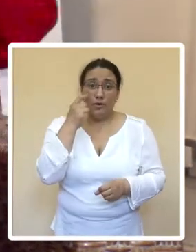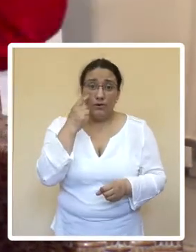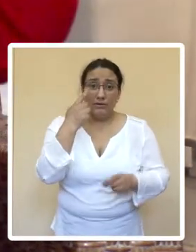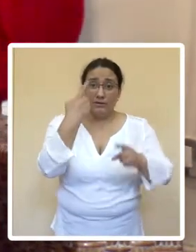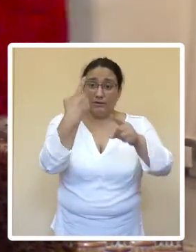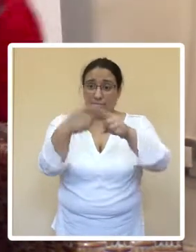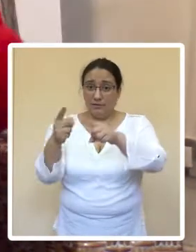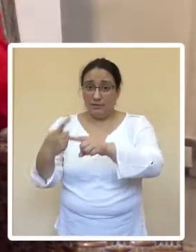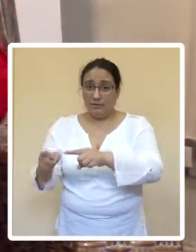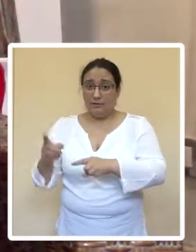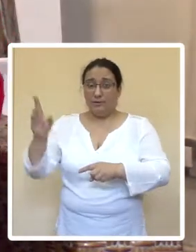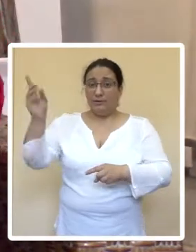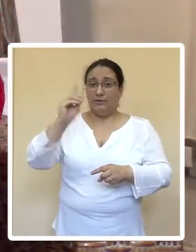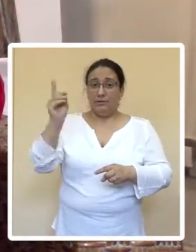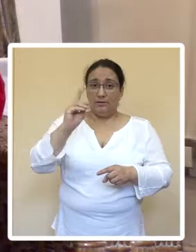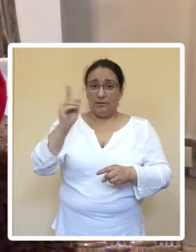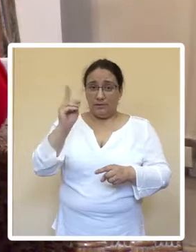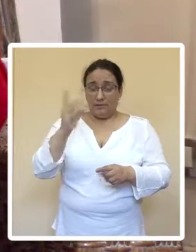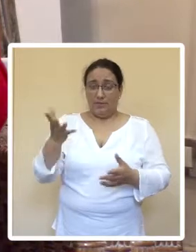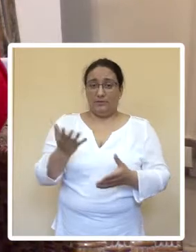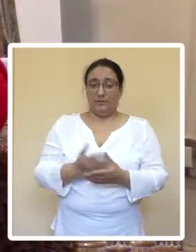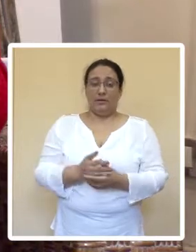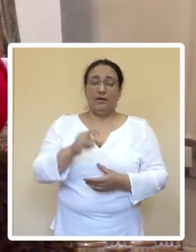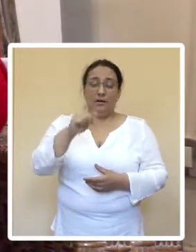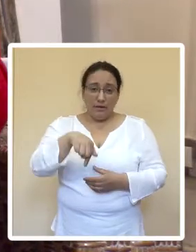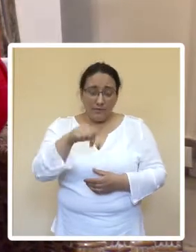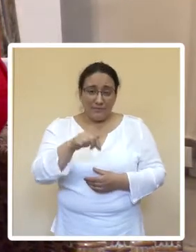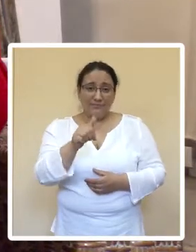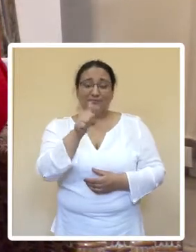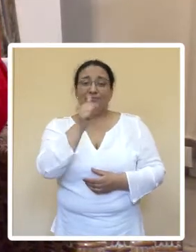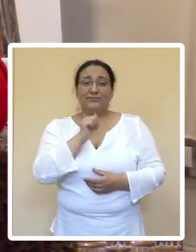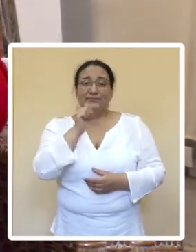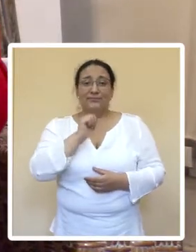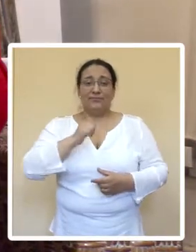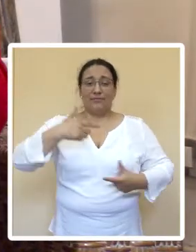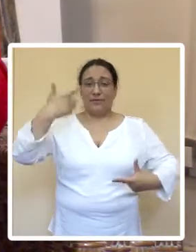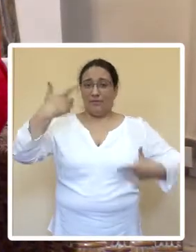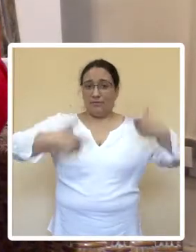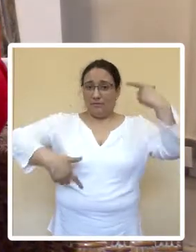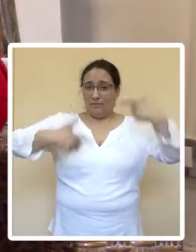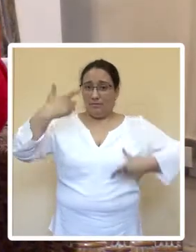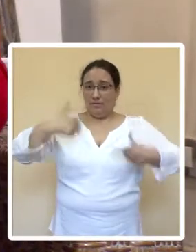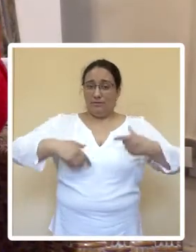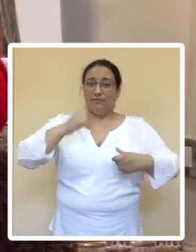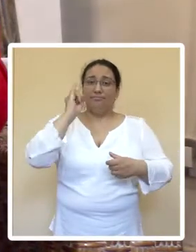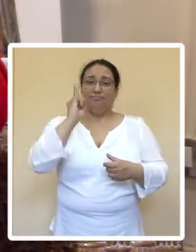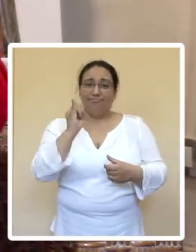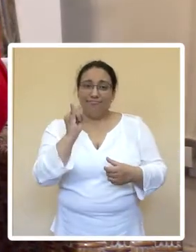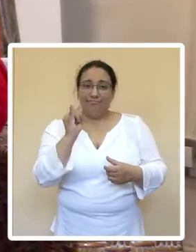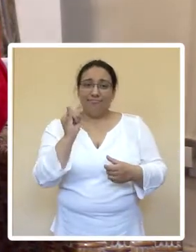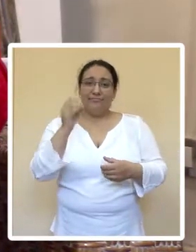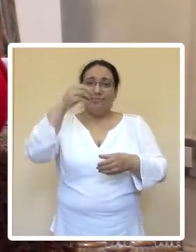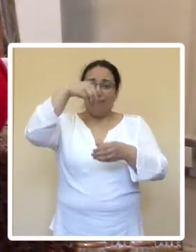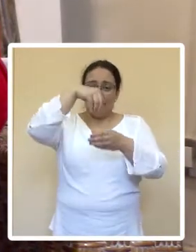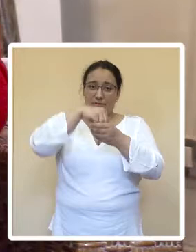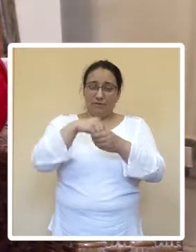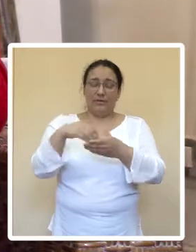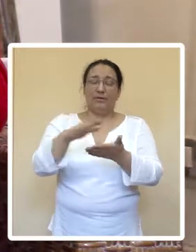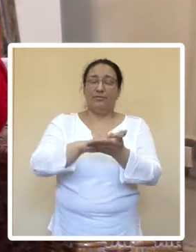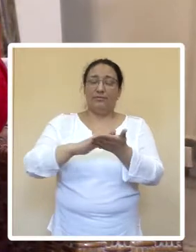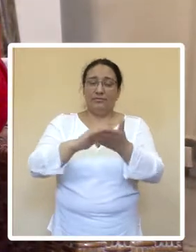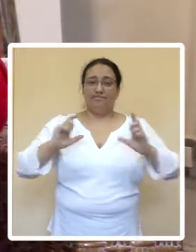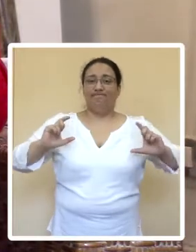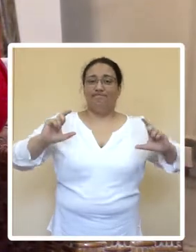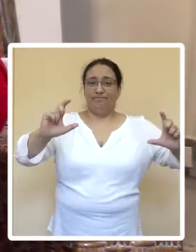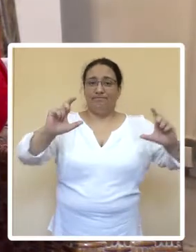tenemos dentro de este gran ámbito. Por ejemplo, hoy todavía estamos en debe con una política que sí incorpore, por ejemplo,